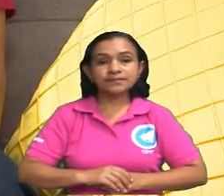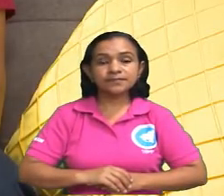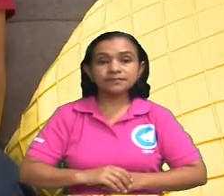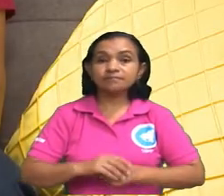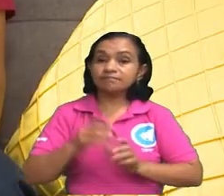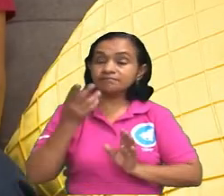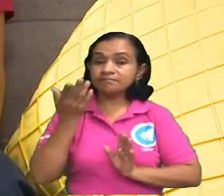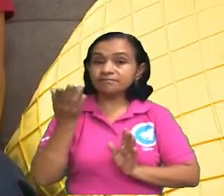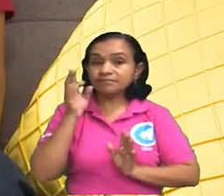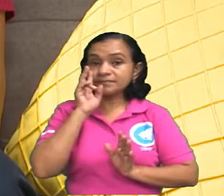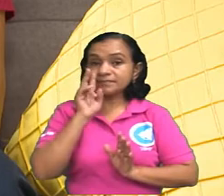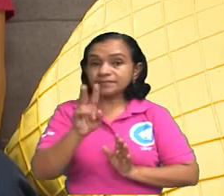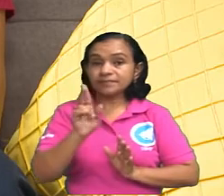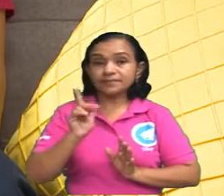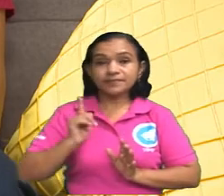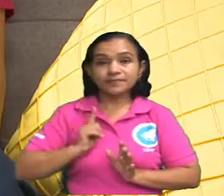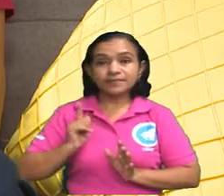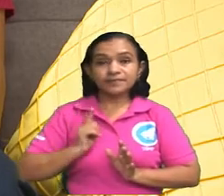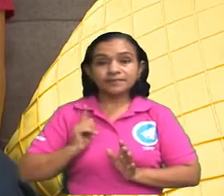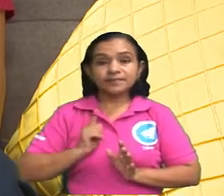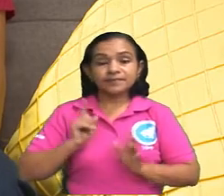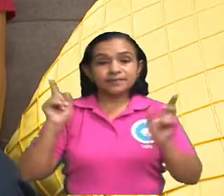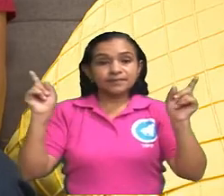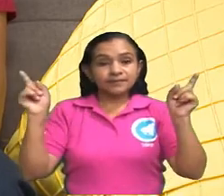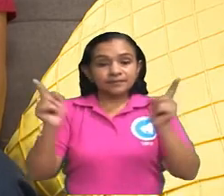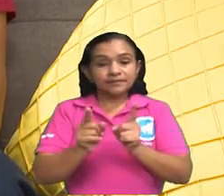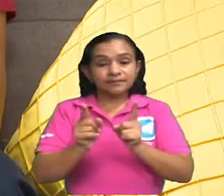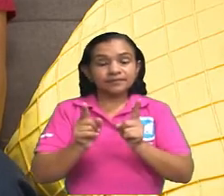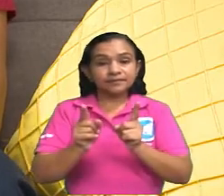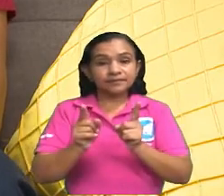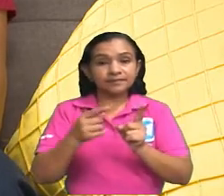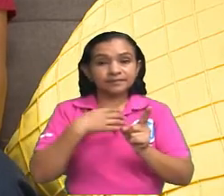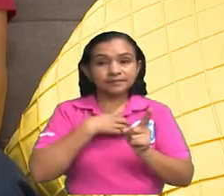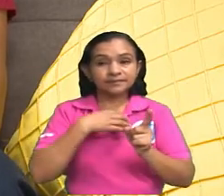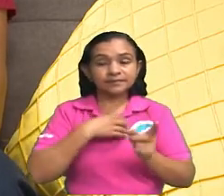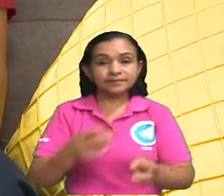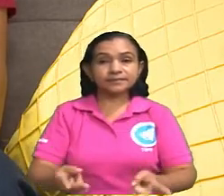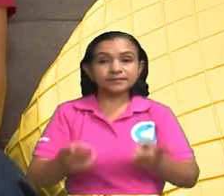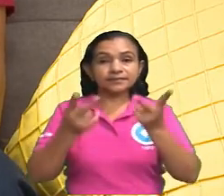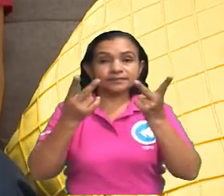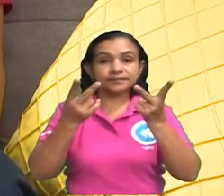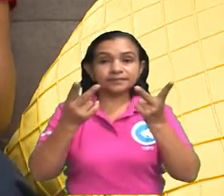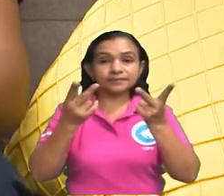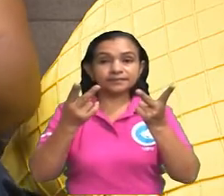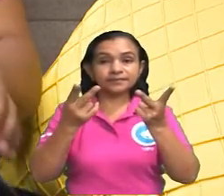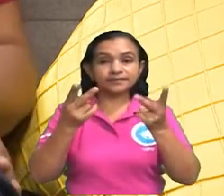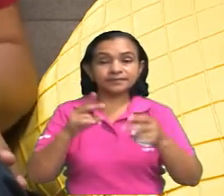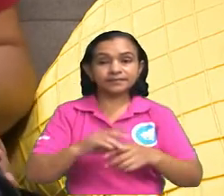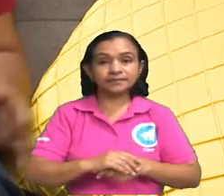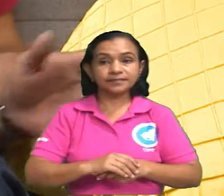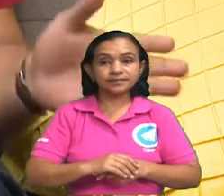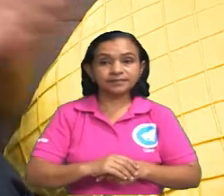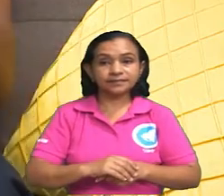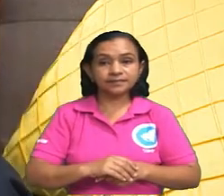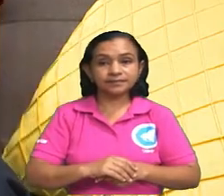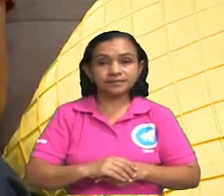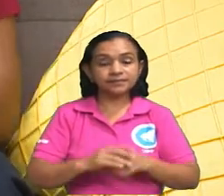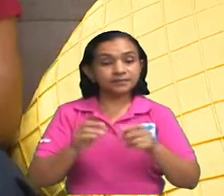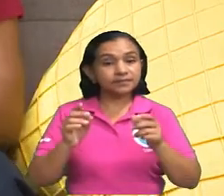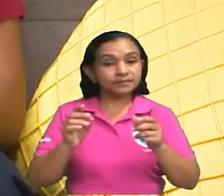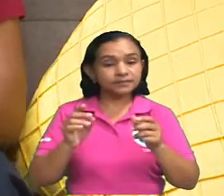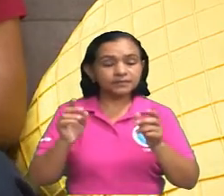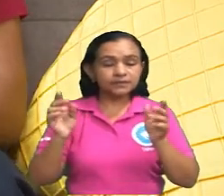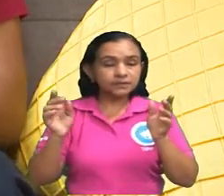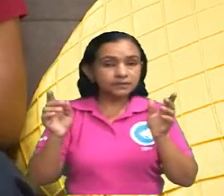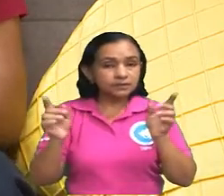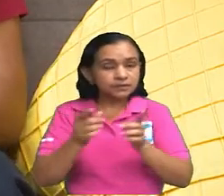Bueno, ahí está precisamente un resumen, ¿no? Un recuento. Así es. bastante rápido, que nos